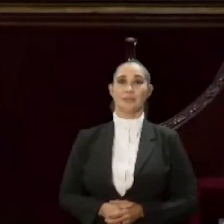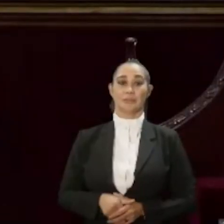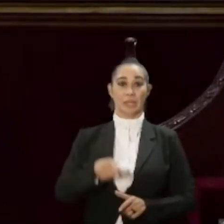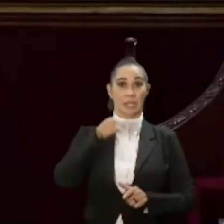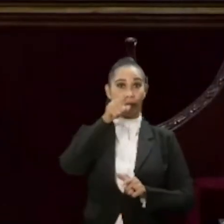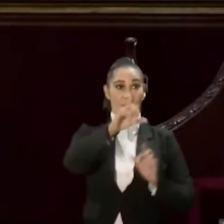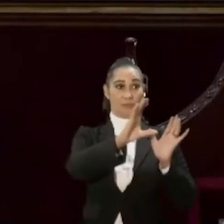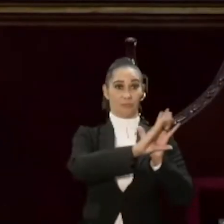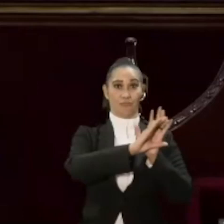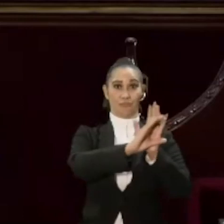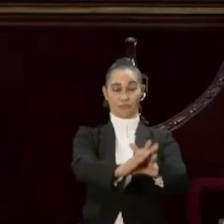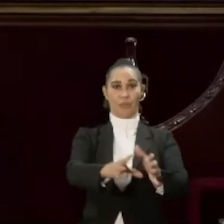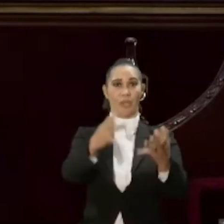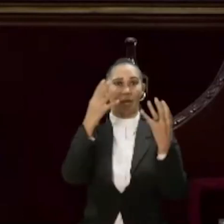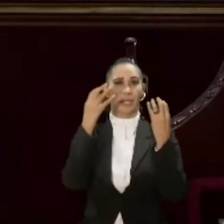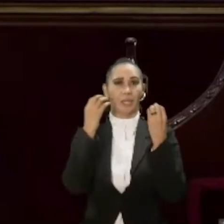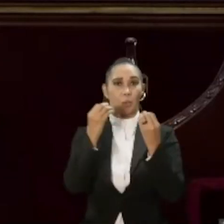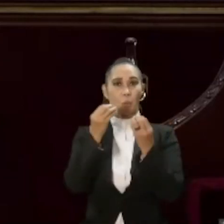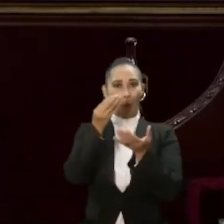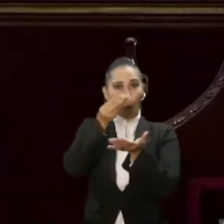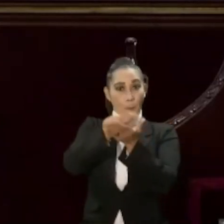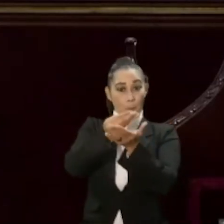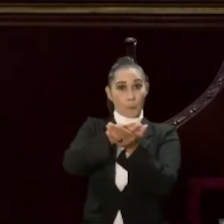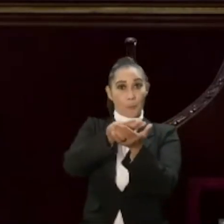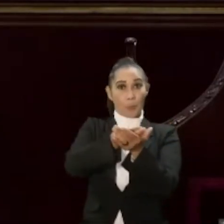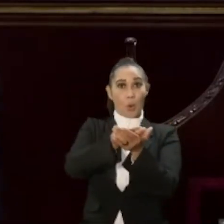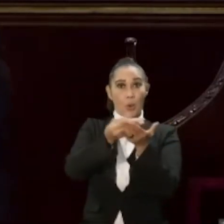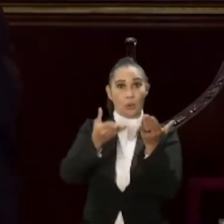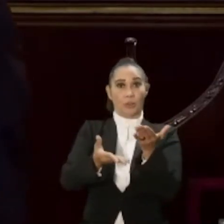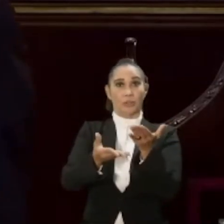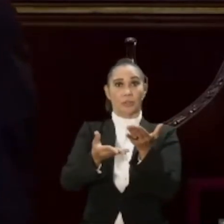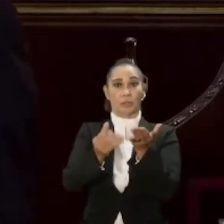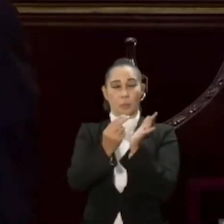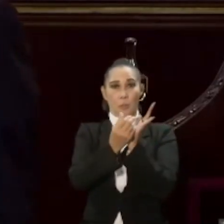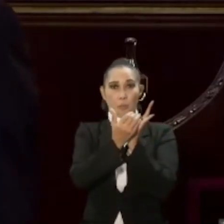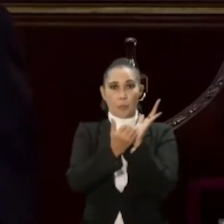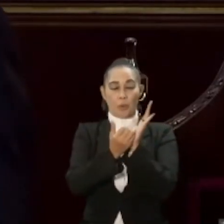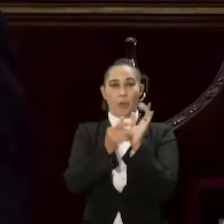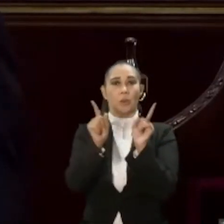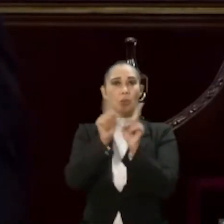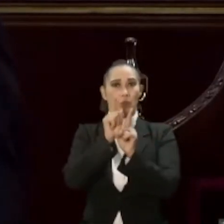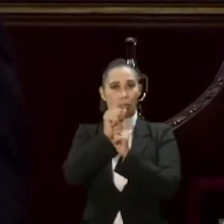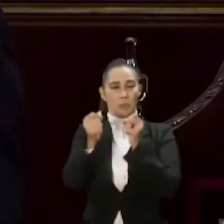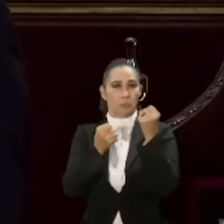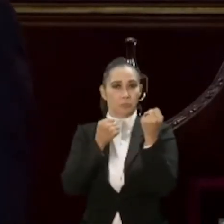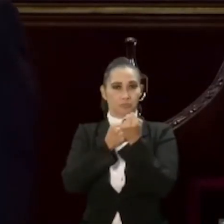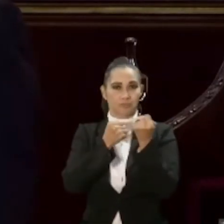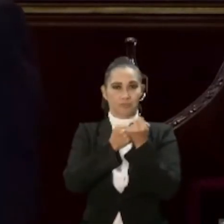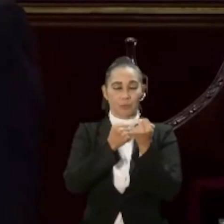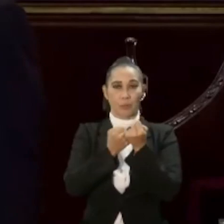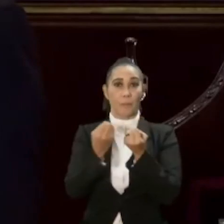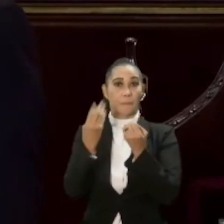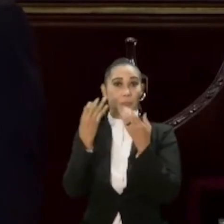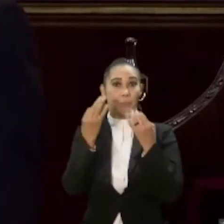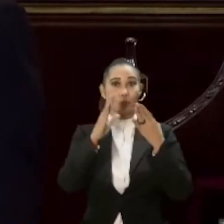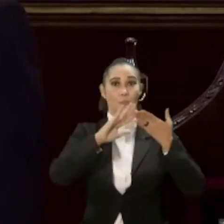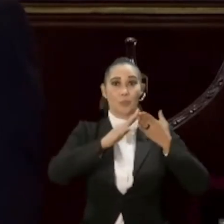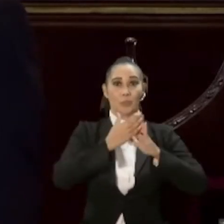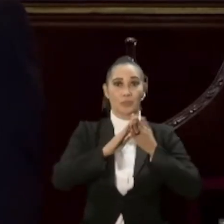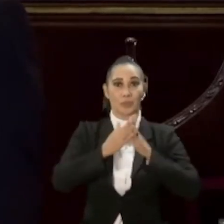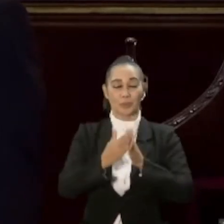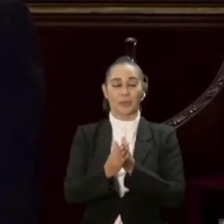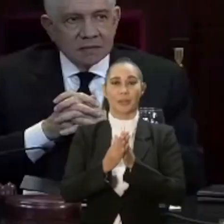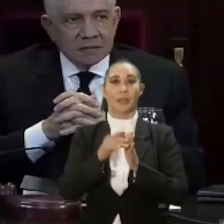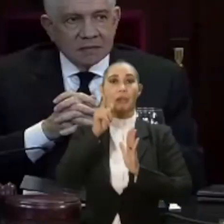Este es un ejemplo de cómo con poco dinero también podemos impactar muchas comunidades. Y